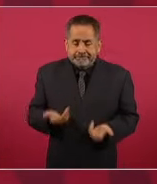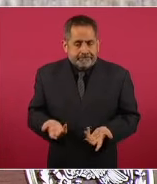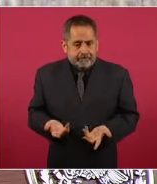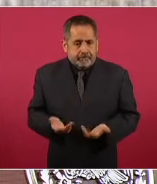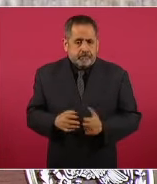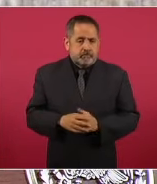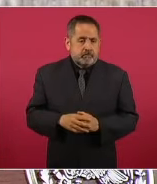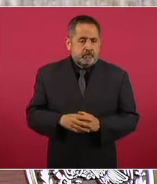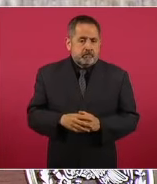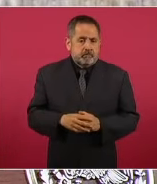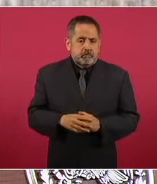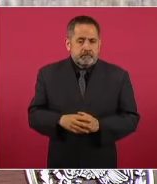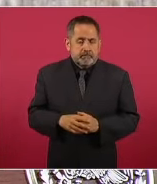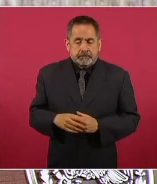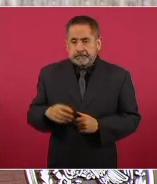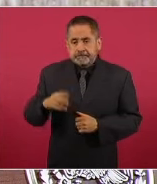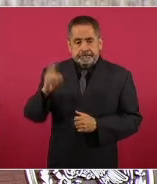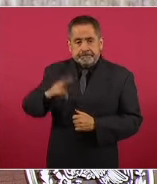No éramos